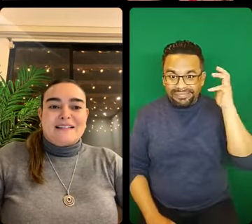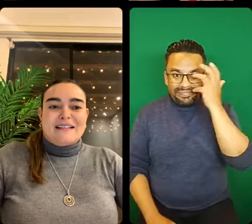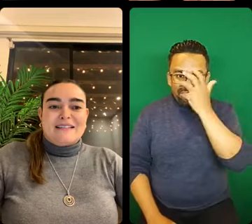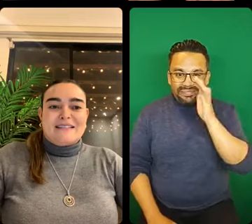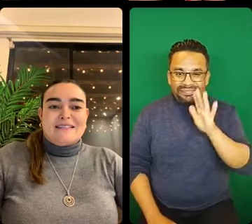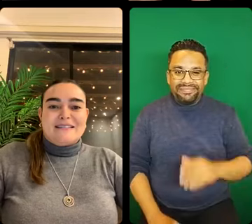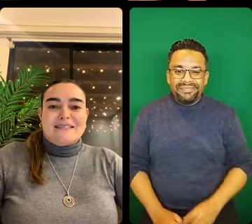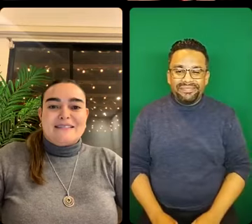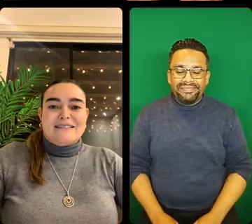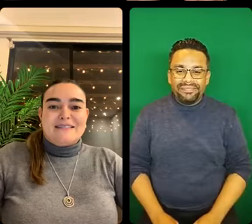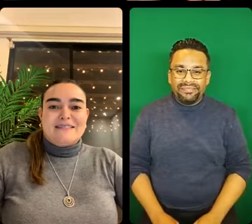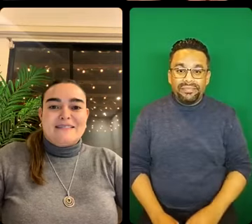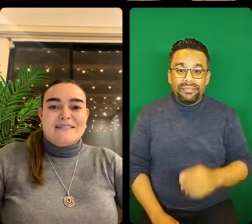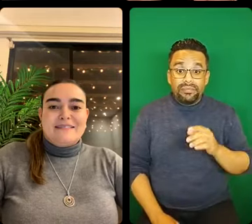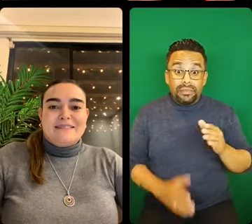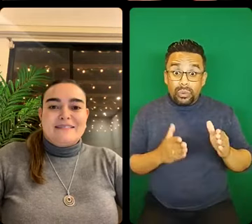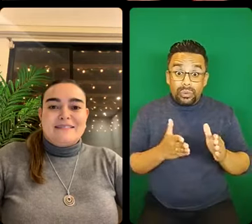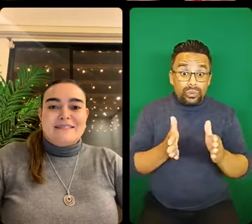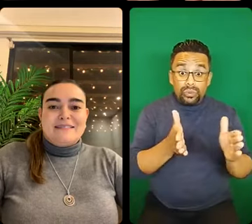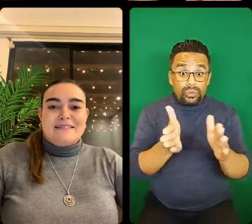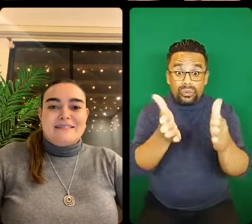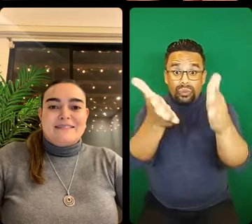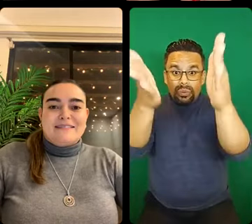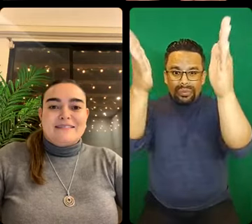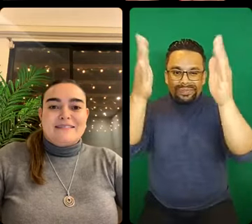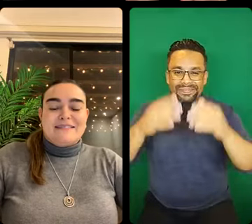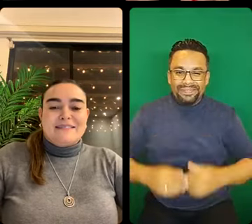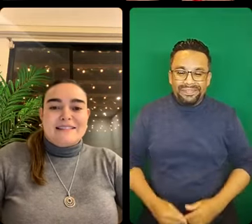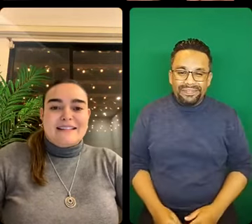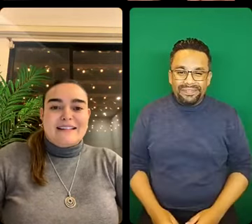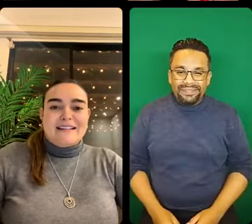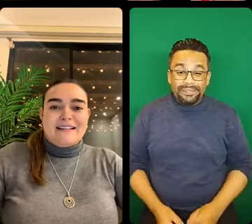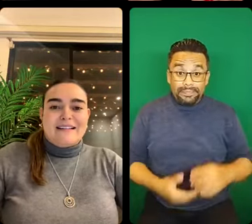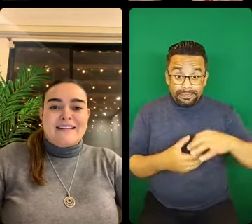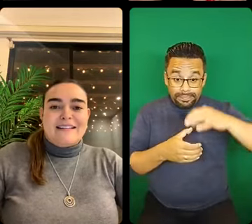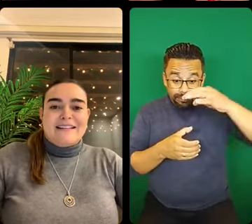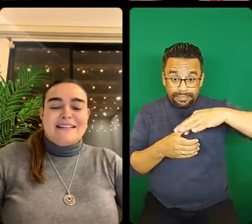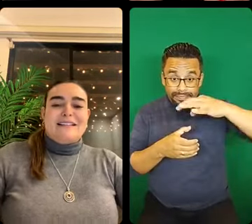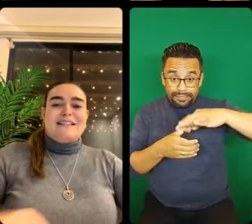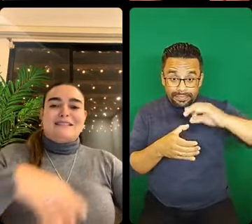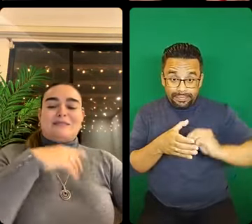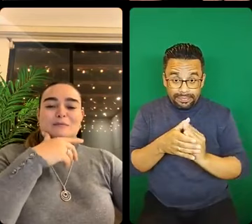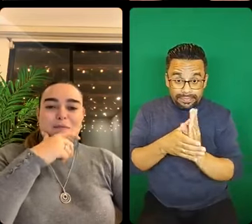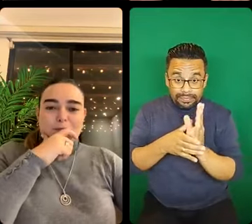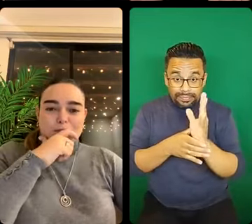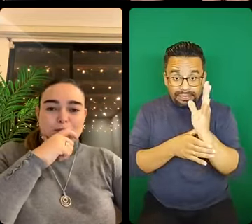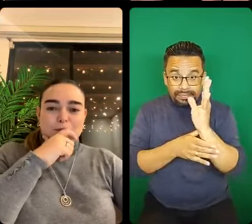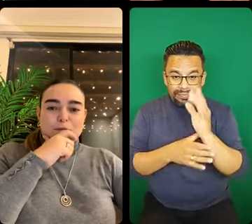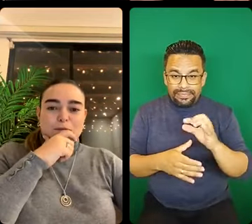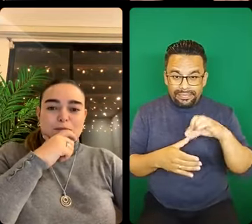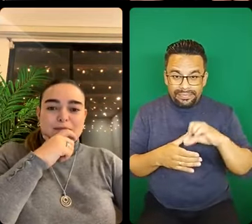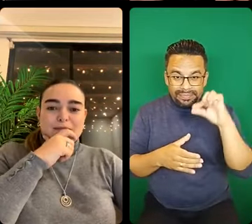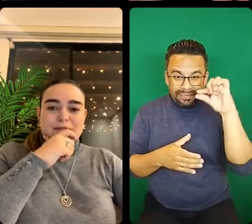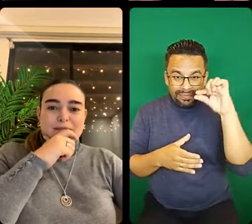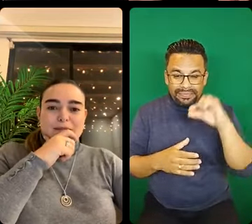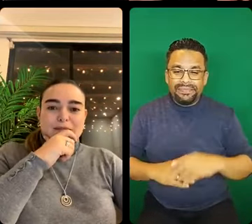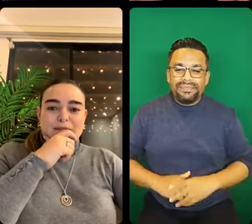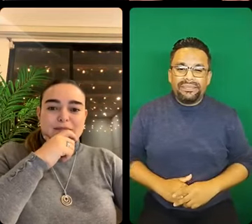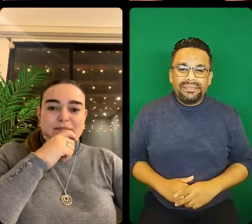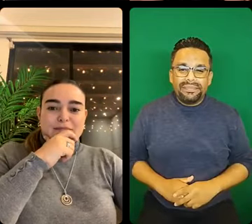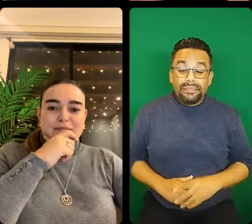Urango, Rumbos, Alison Roa, Semilla, Dana Camila Ortega, Sentir